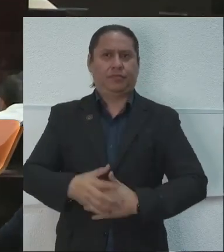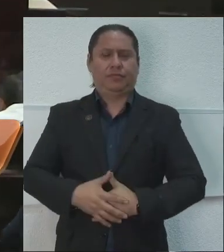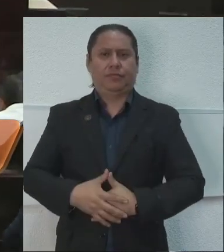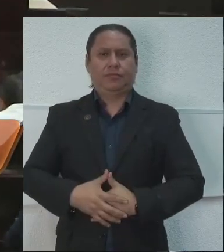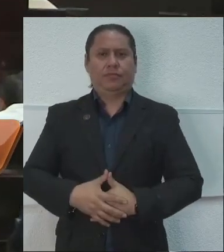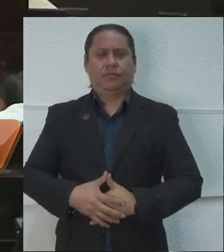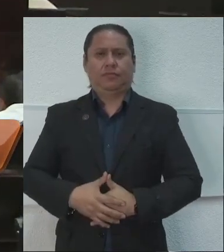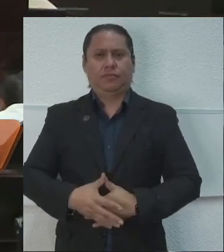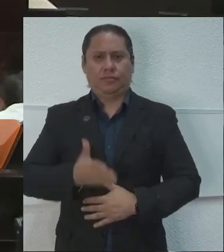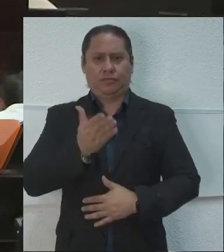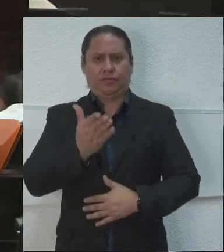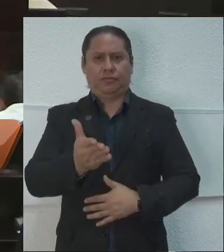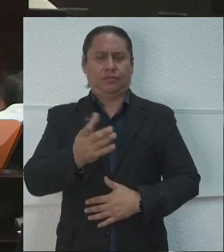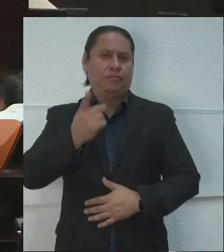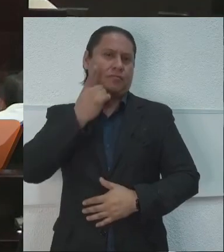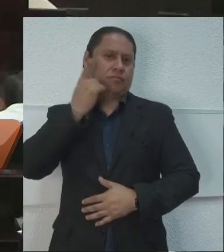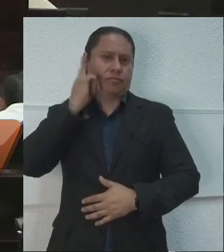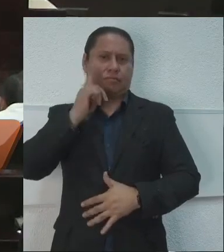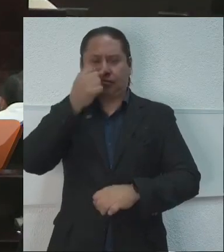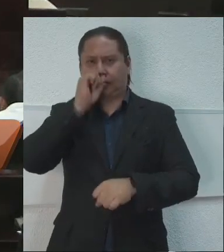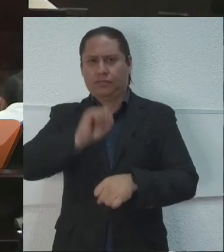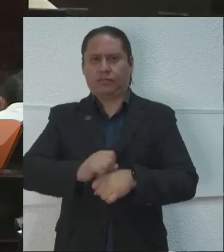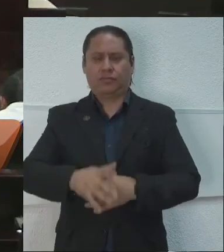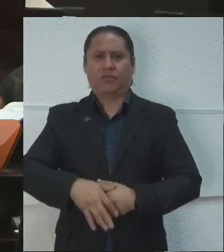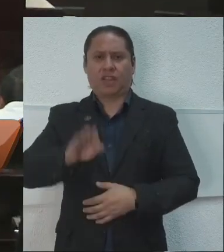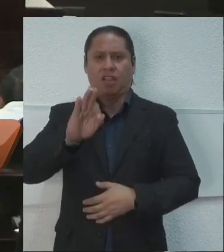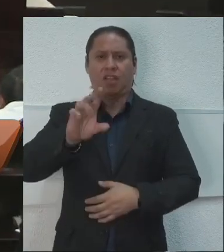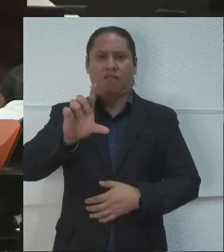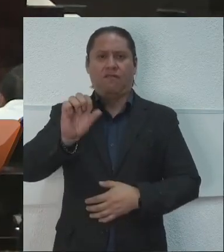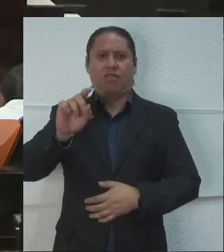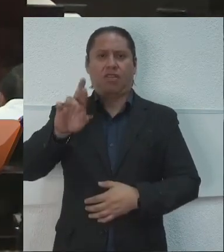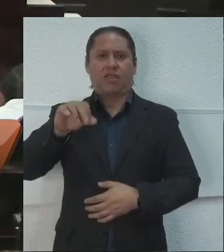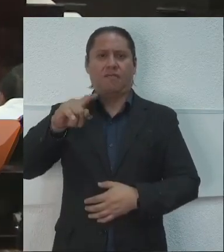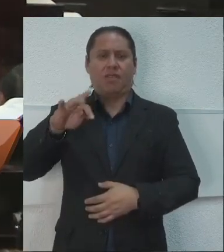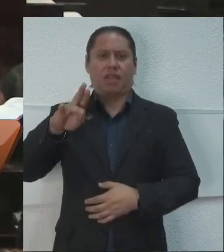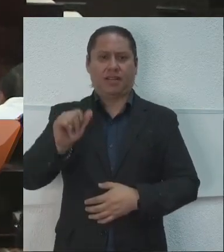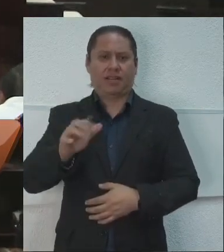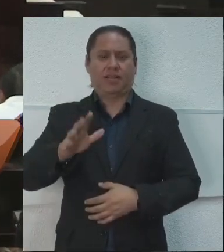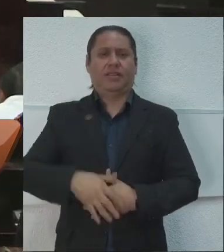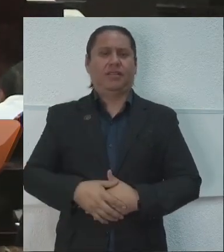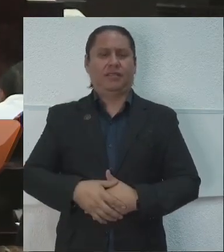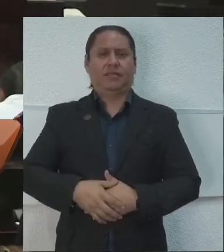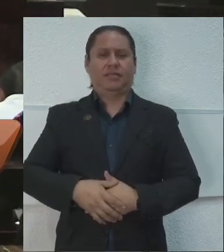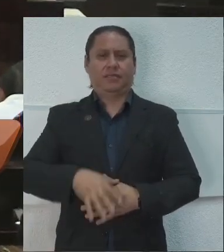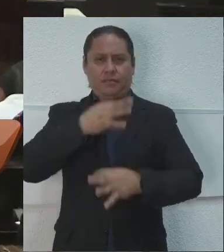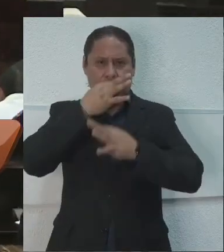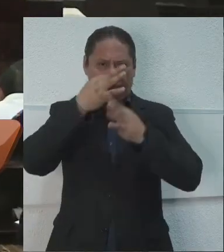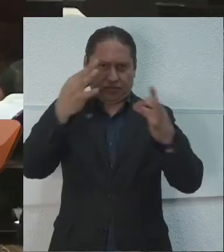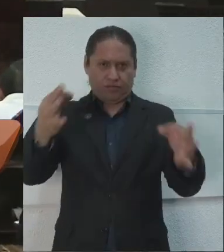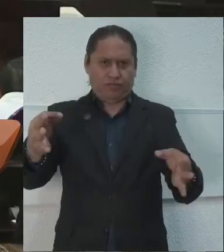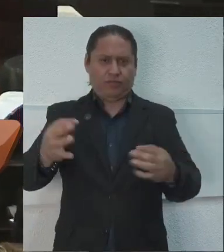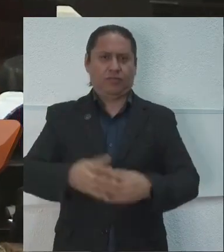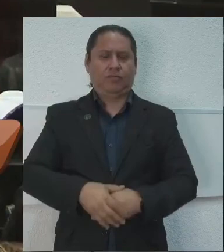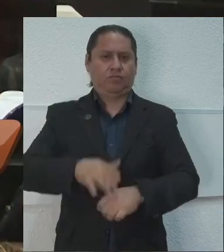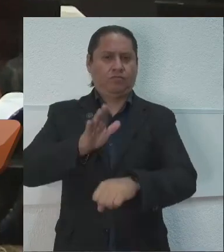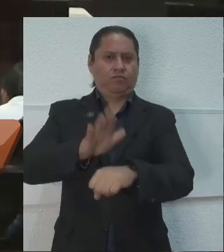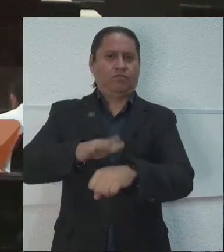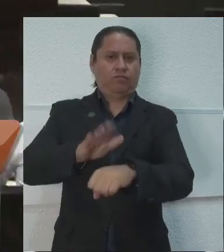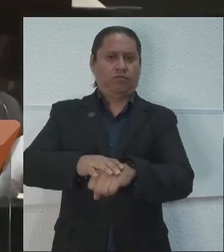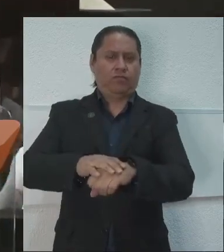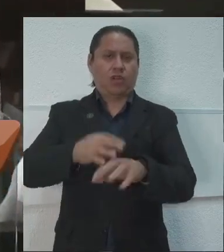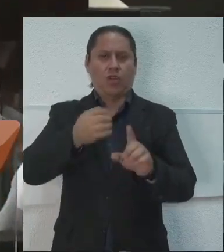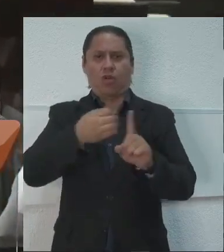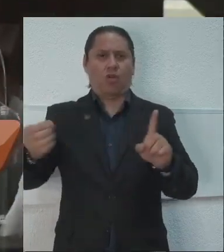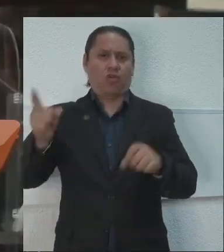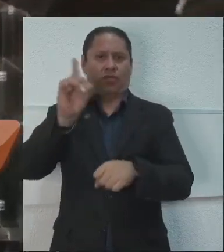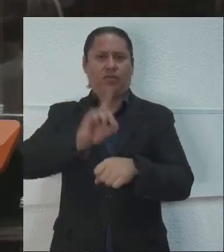Congreso, solicito a la diputada secretaria Flor de María Esponda Torres se sirva anunciar a la Honorable Asamblea el orden